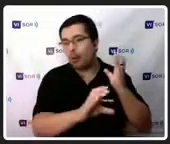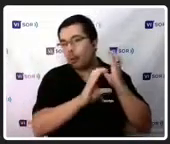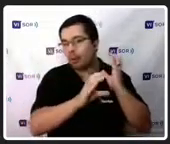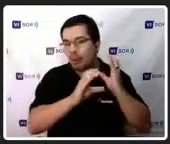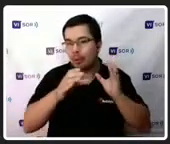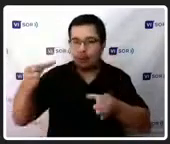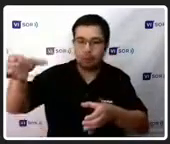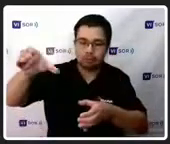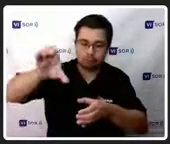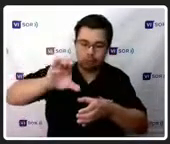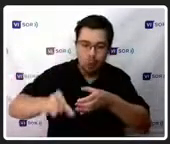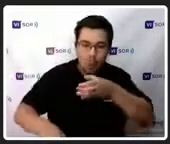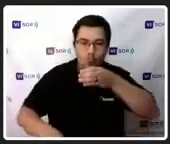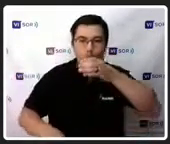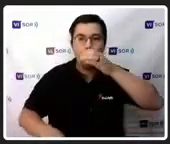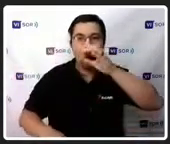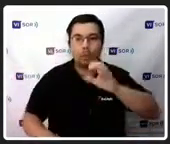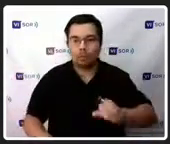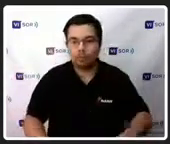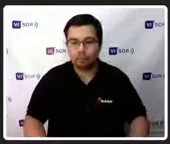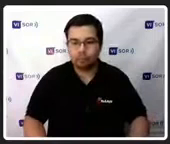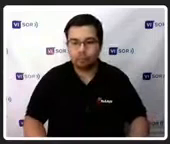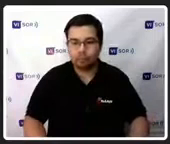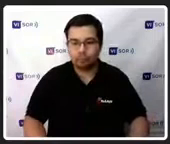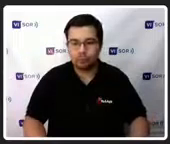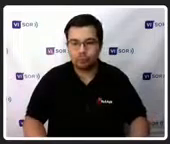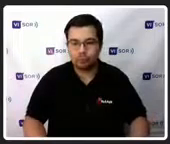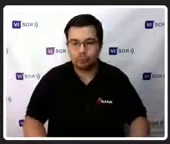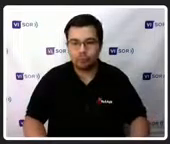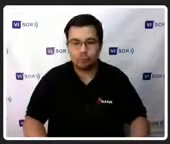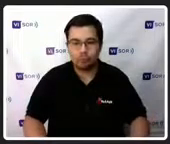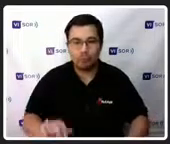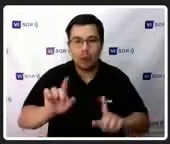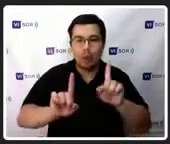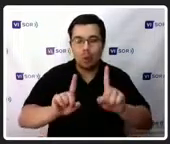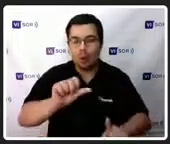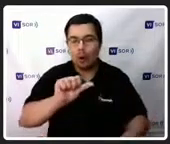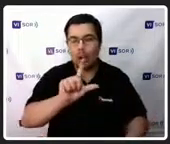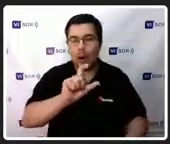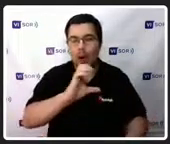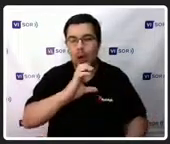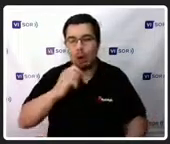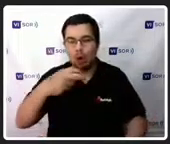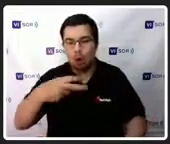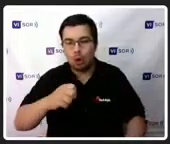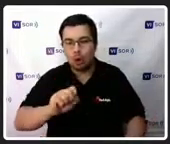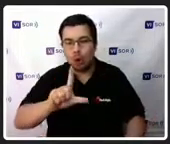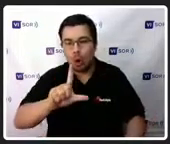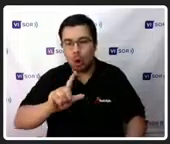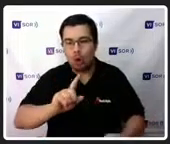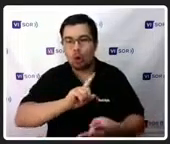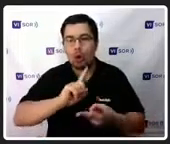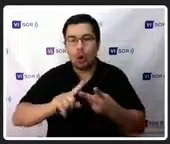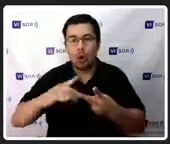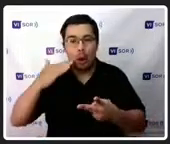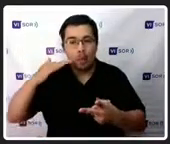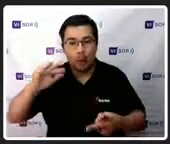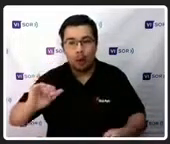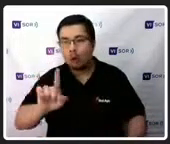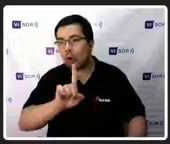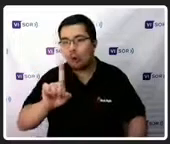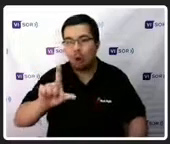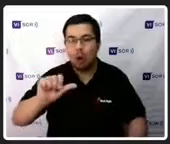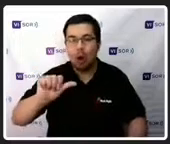cierto?, vamos también a aprender en otra asignatura técnicas de recepción y de habitaciones, o sea, que son la piedra angular de la